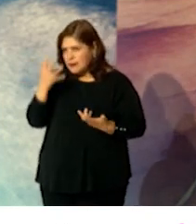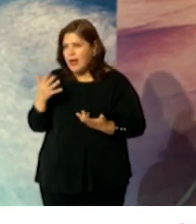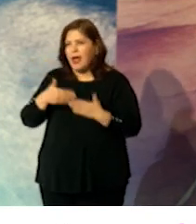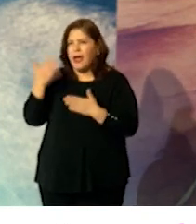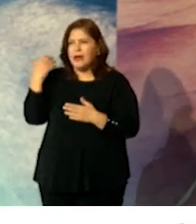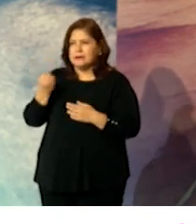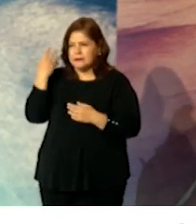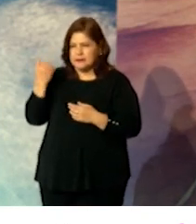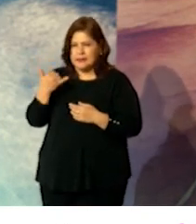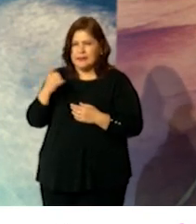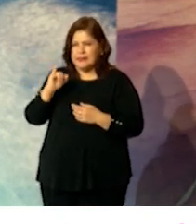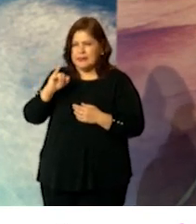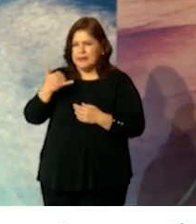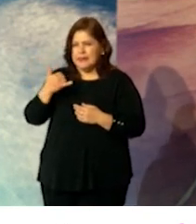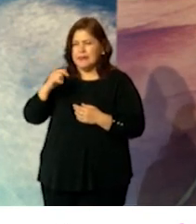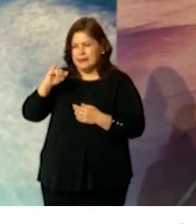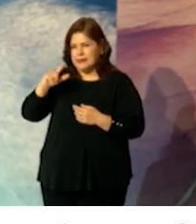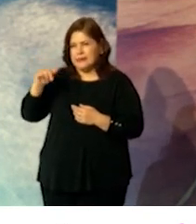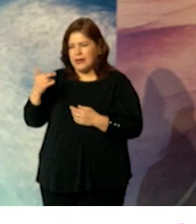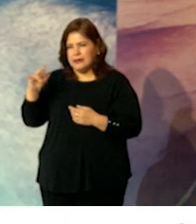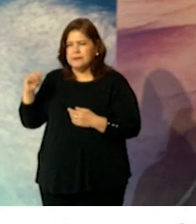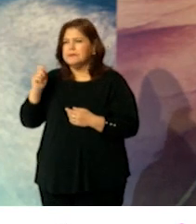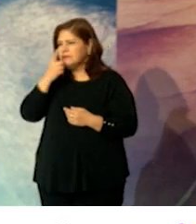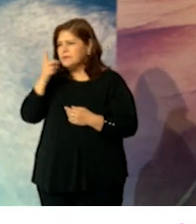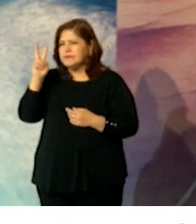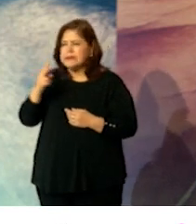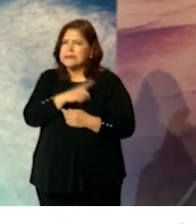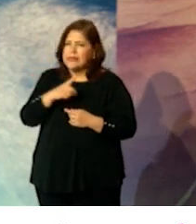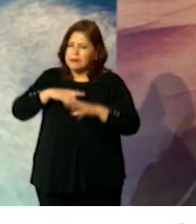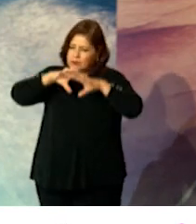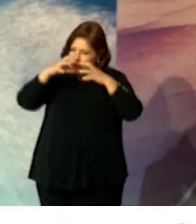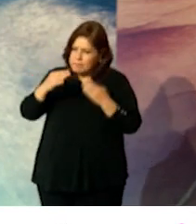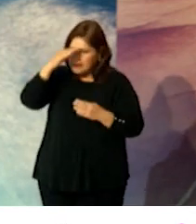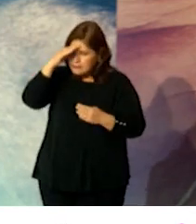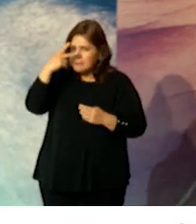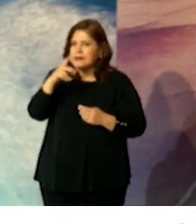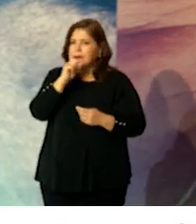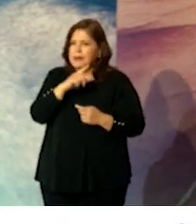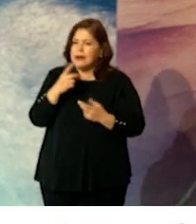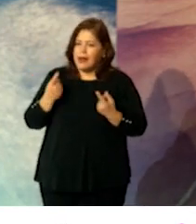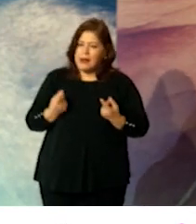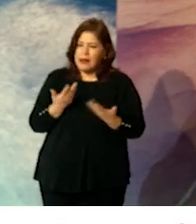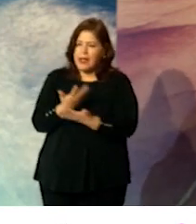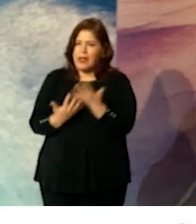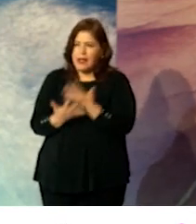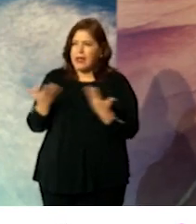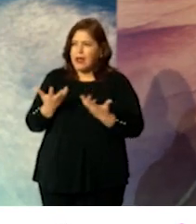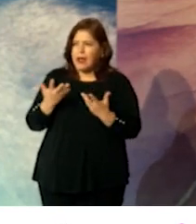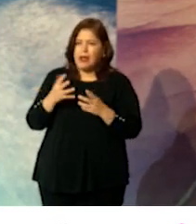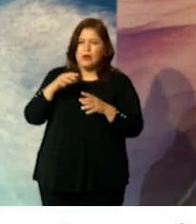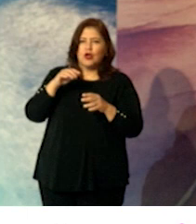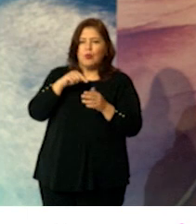foro pasado, dentro de las opiniones, que pensemos en grande, que pensemos en global, pero que también podamos tener esta acción local,